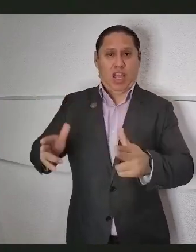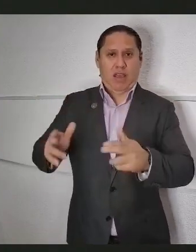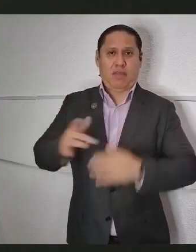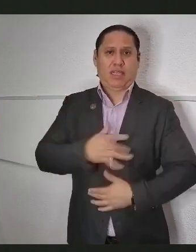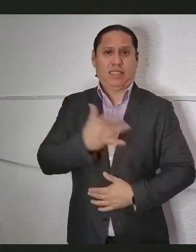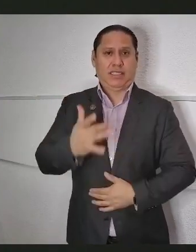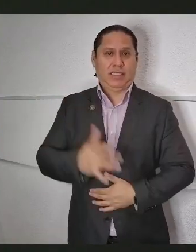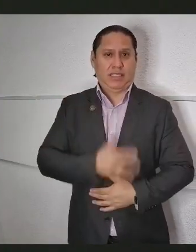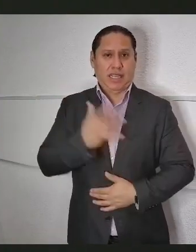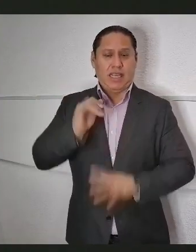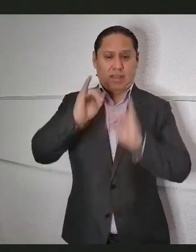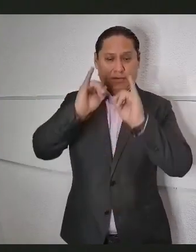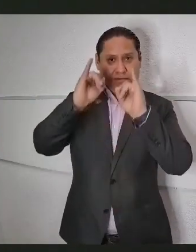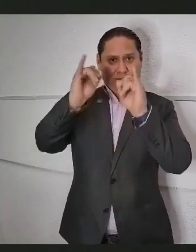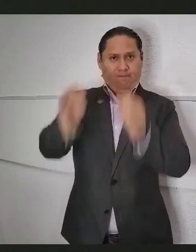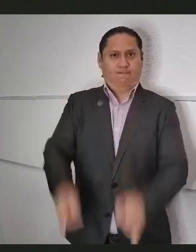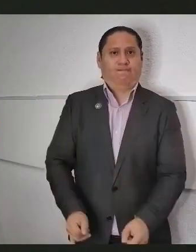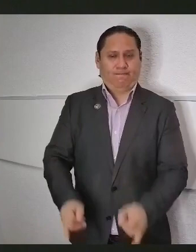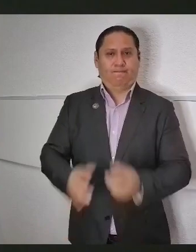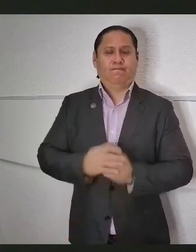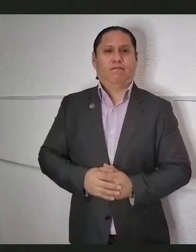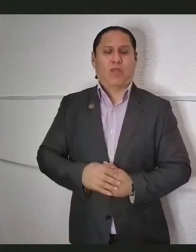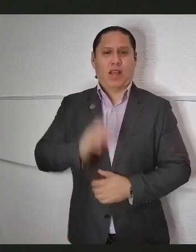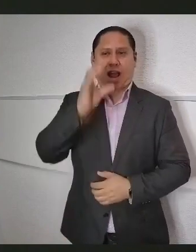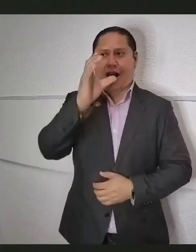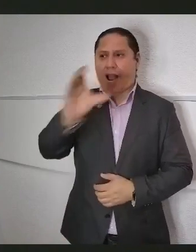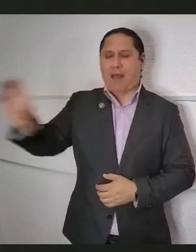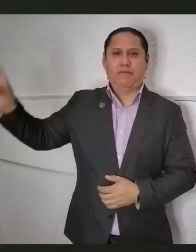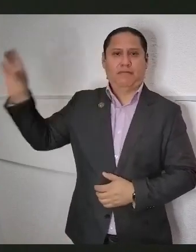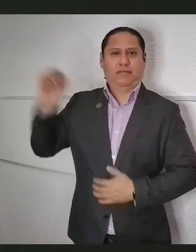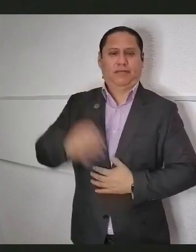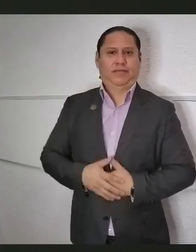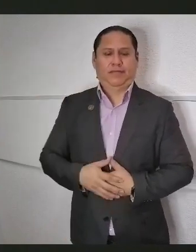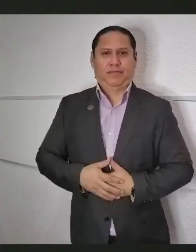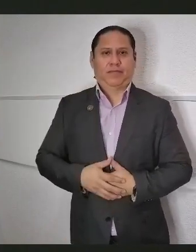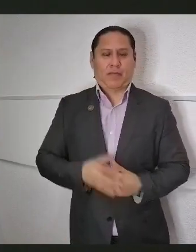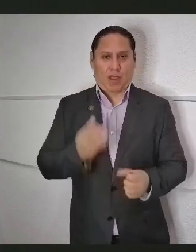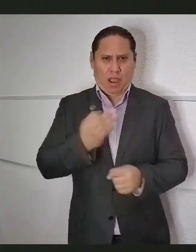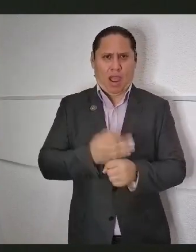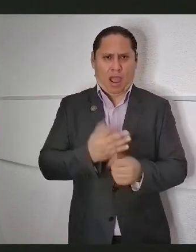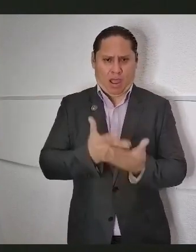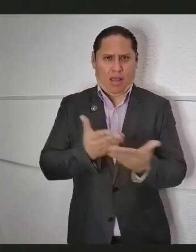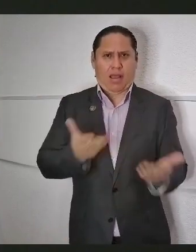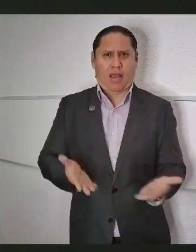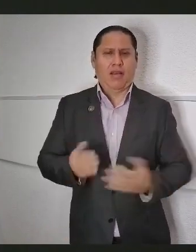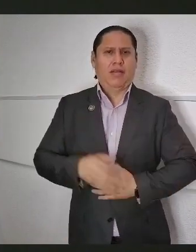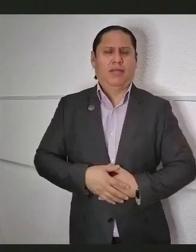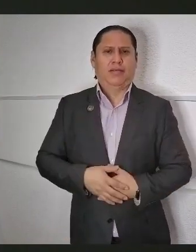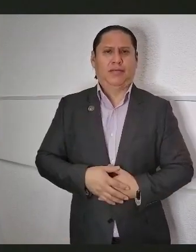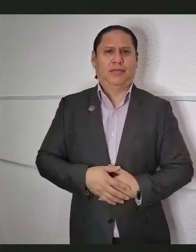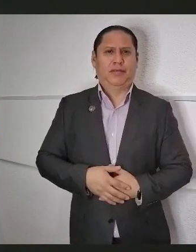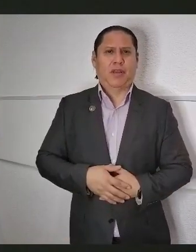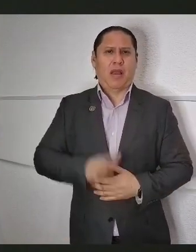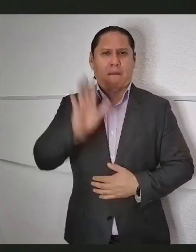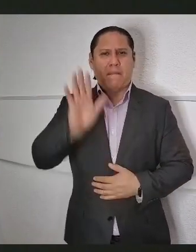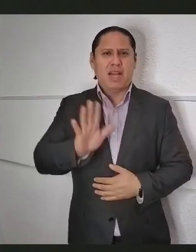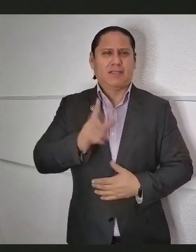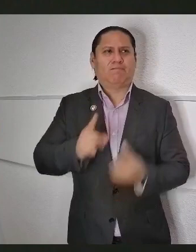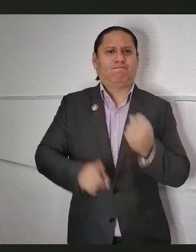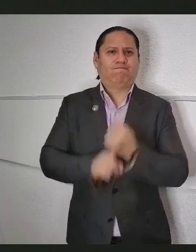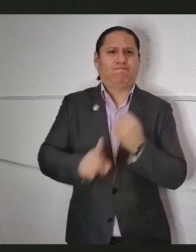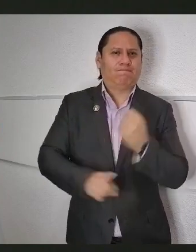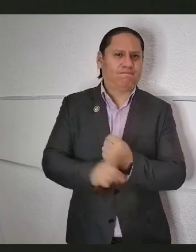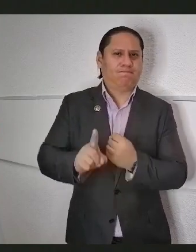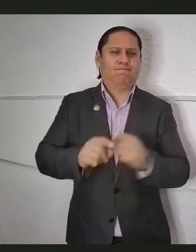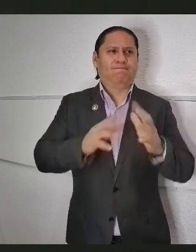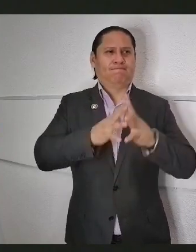sentido de identidad y presencia al campo. En la actualidad podemos contemplar una crisis generalizada